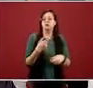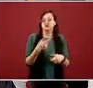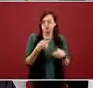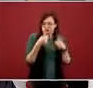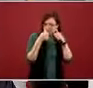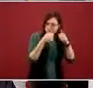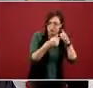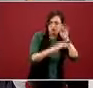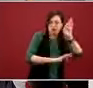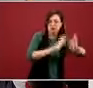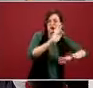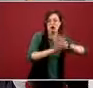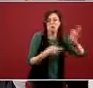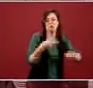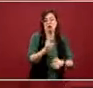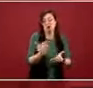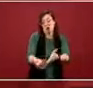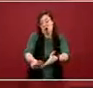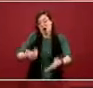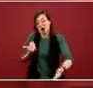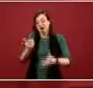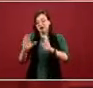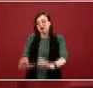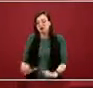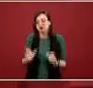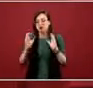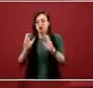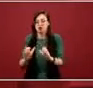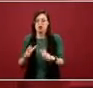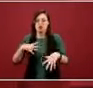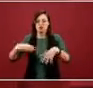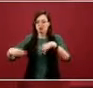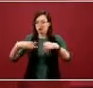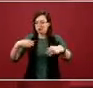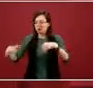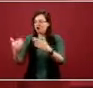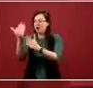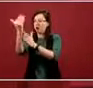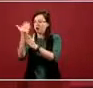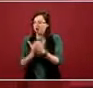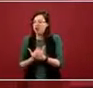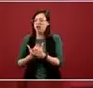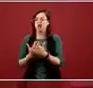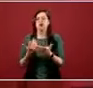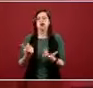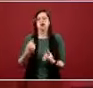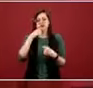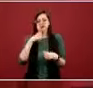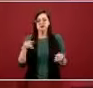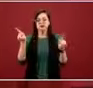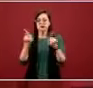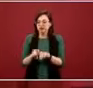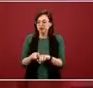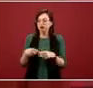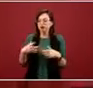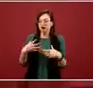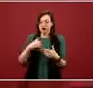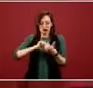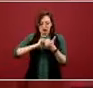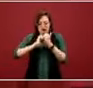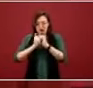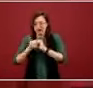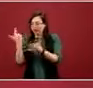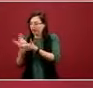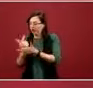las mayores intervenciones preventivas, la mayor reducción del número de casos y también la mayor reducción de la probabilidad